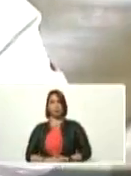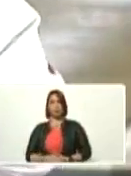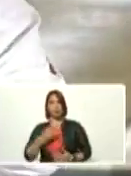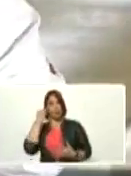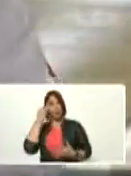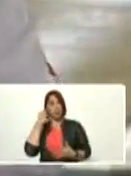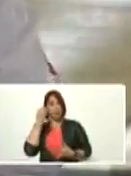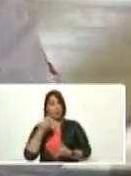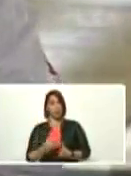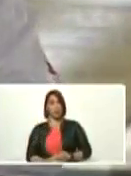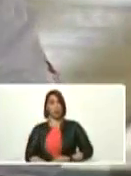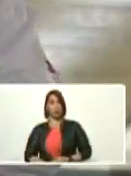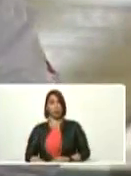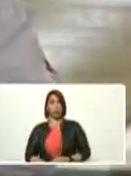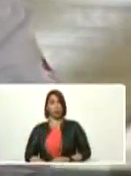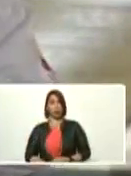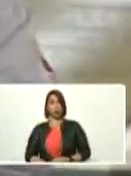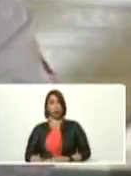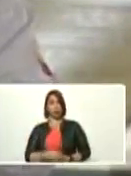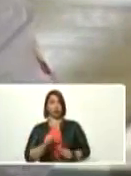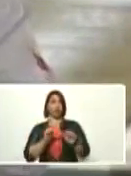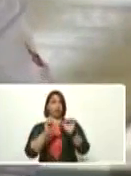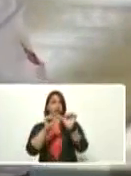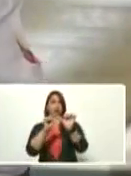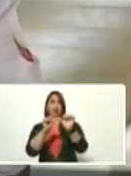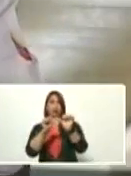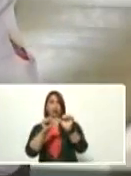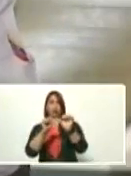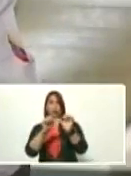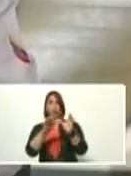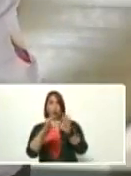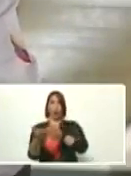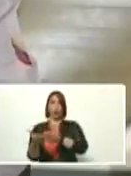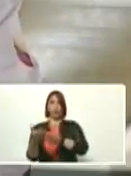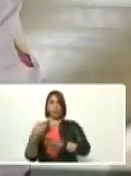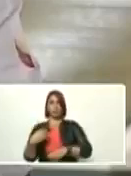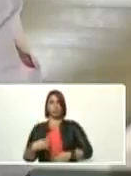Pensamiento que se estanca, muere.